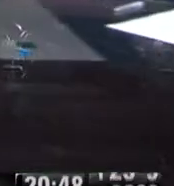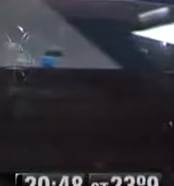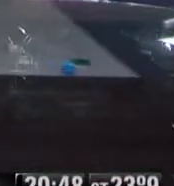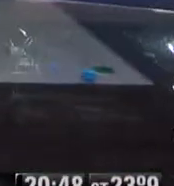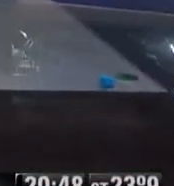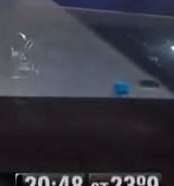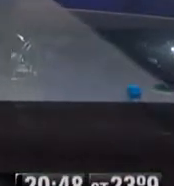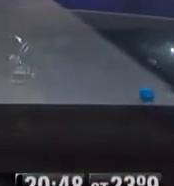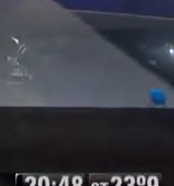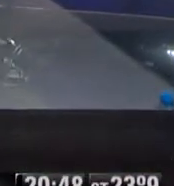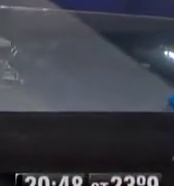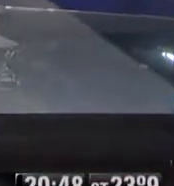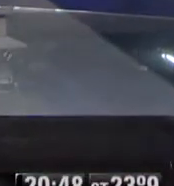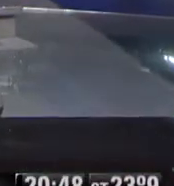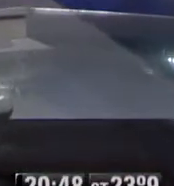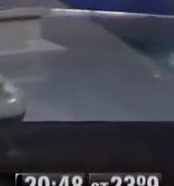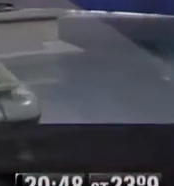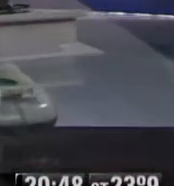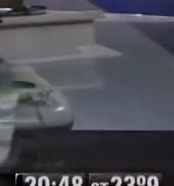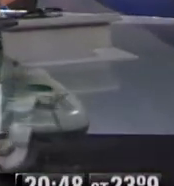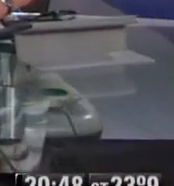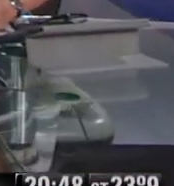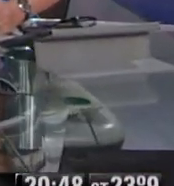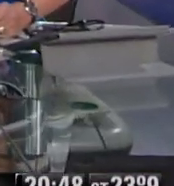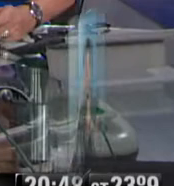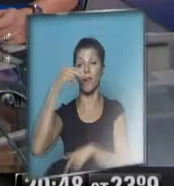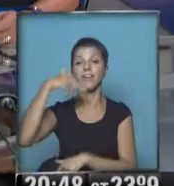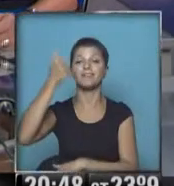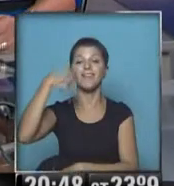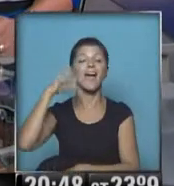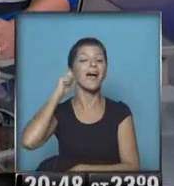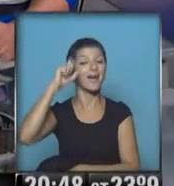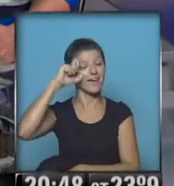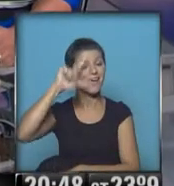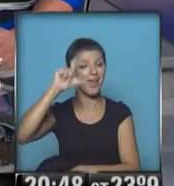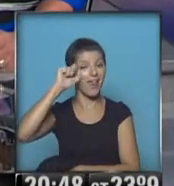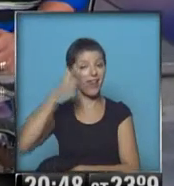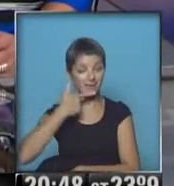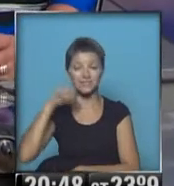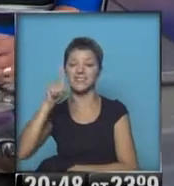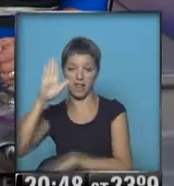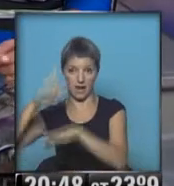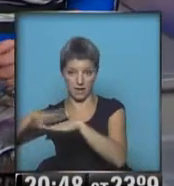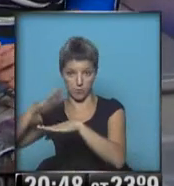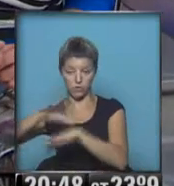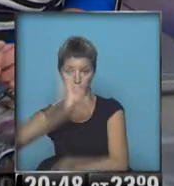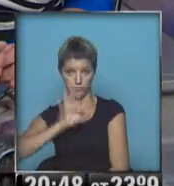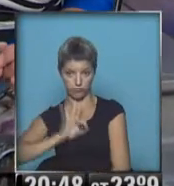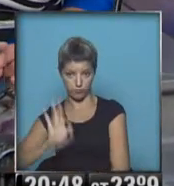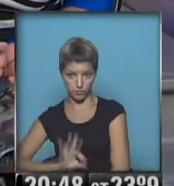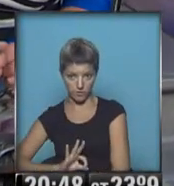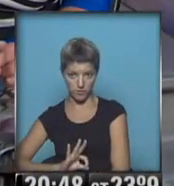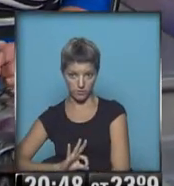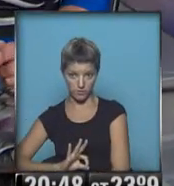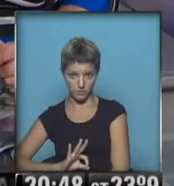El único acusado por la muerte de la joven Ángeles Rawson, estamos hablando del encargado del edificio de Luis María Campos